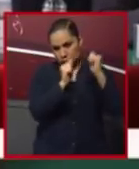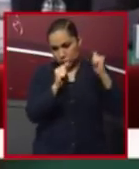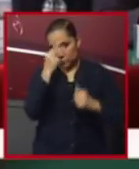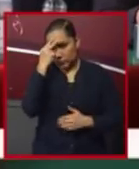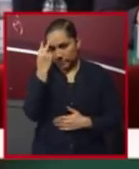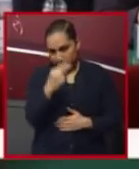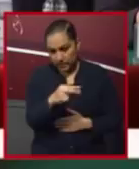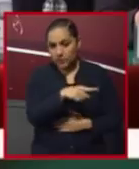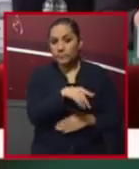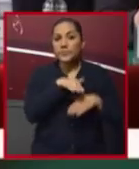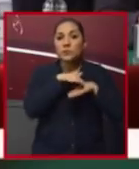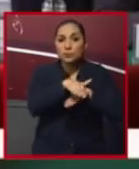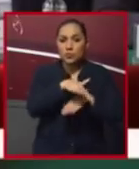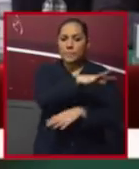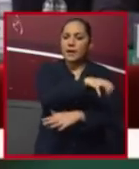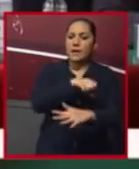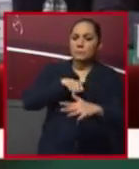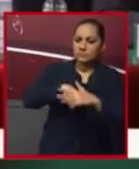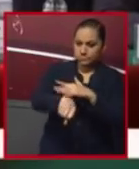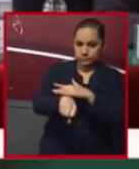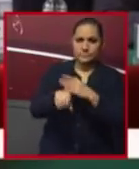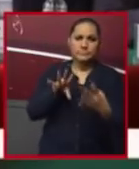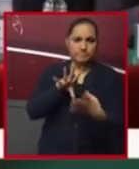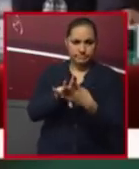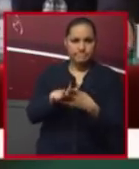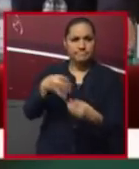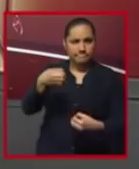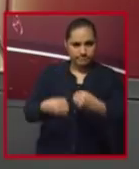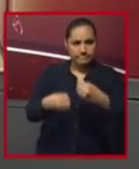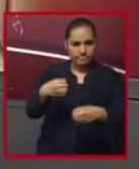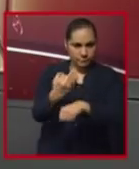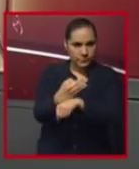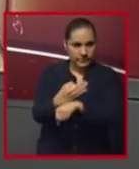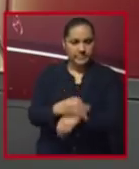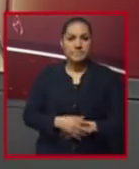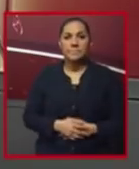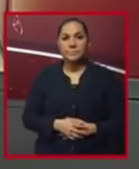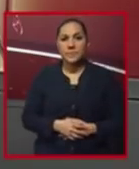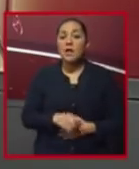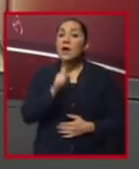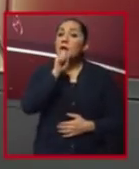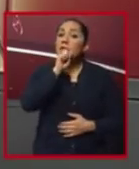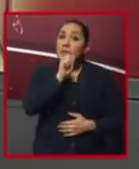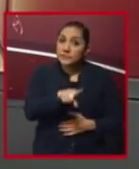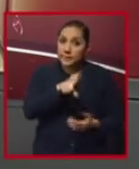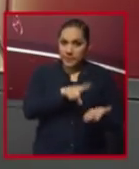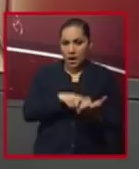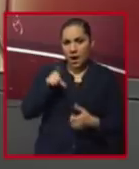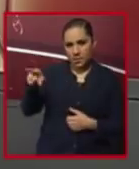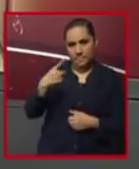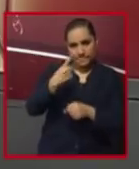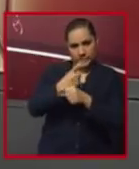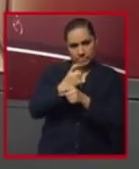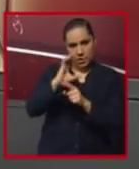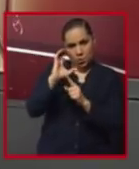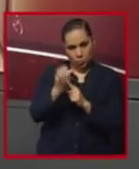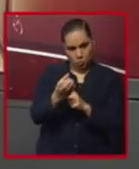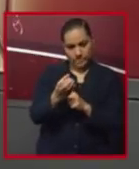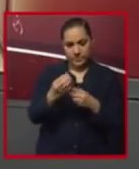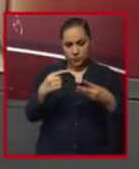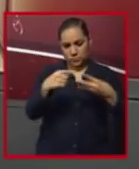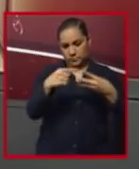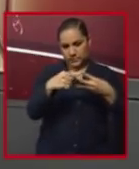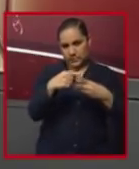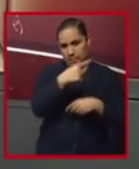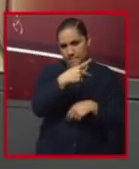Mexicanos en materia de prisión preventiva oficiosa. Bueno, y también hubo trabajos de la primera comisión de la permanente,